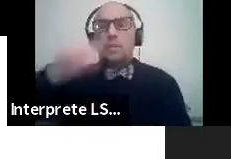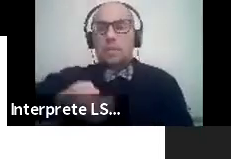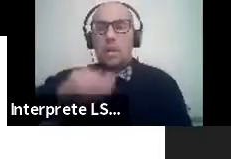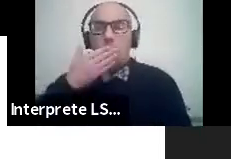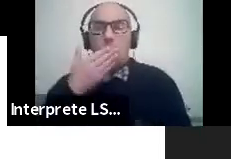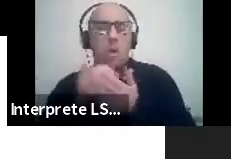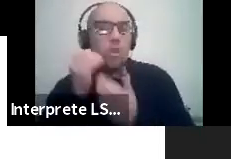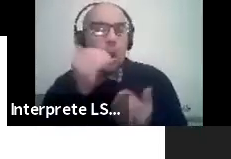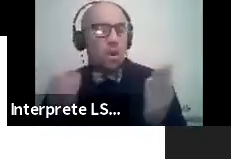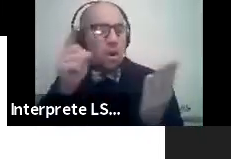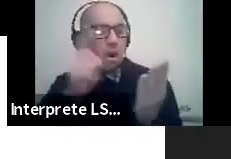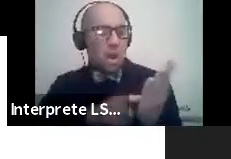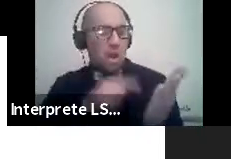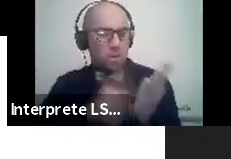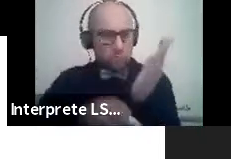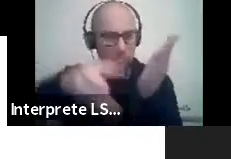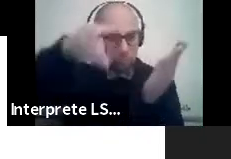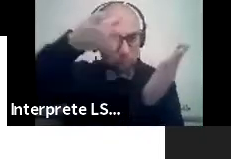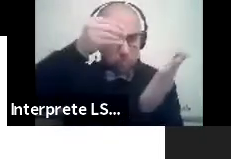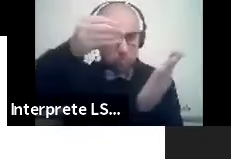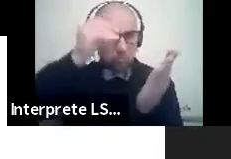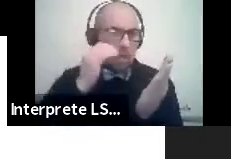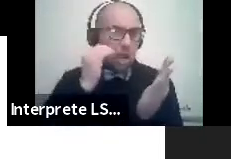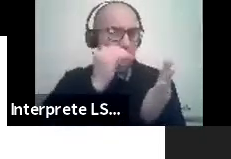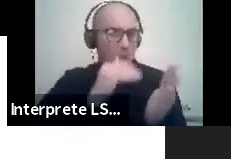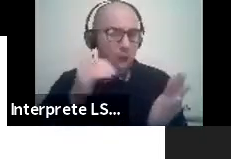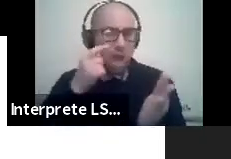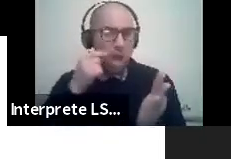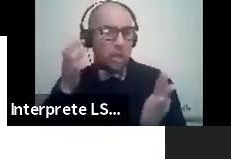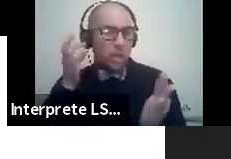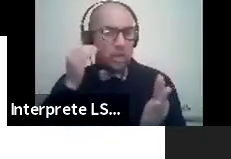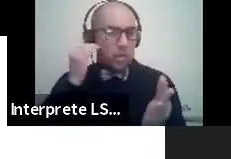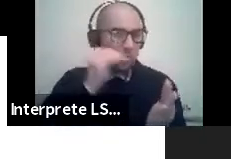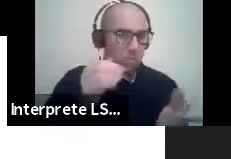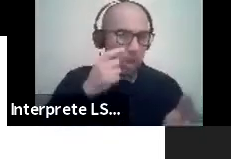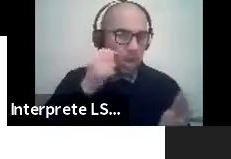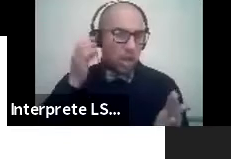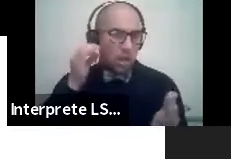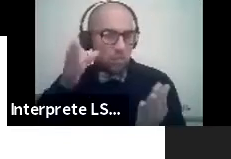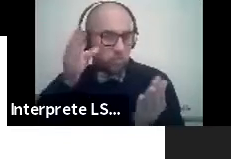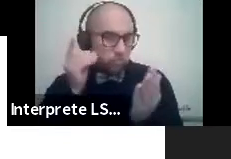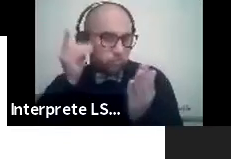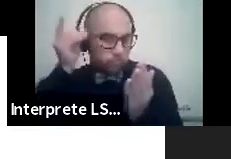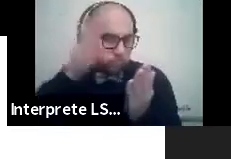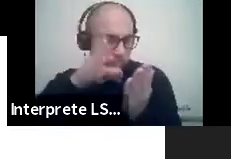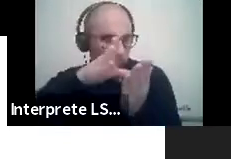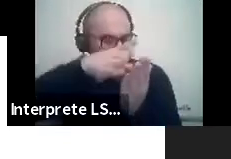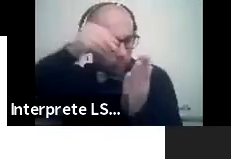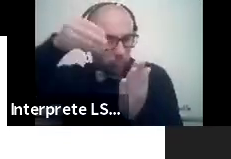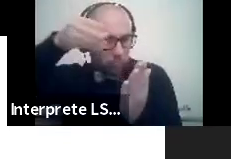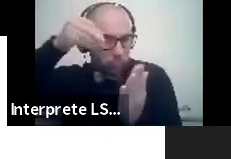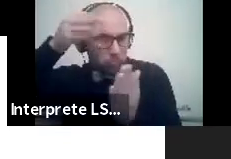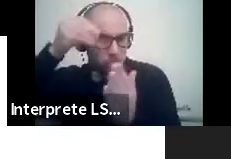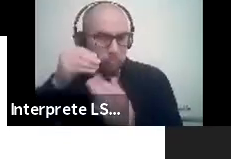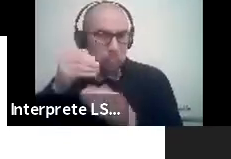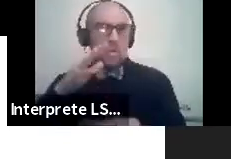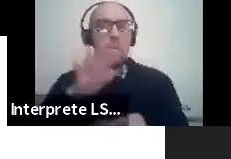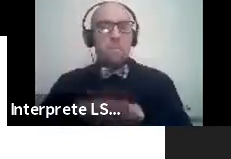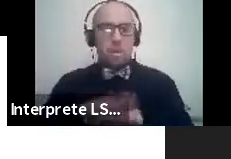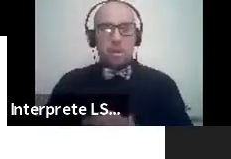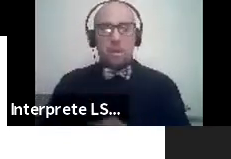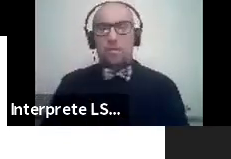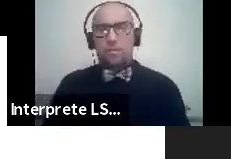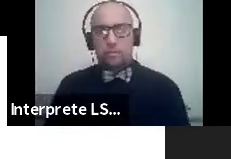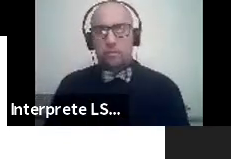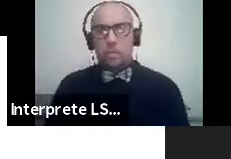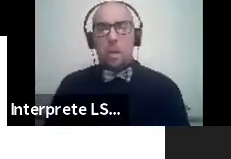usarla las niñas y niños fuesen desarrollando estas habilidades precursoras de los aprendizajes matemáticos